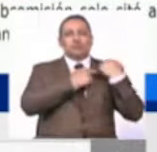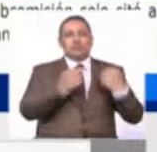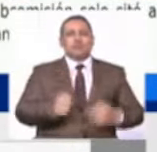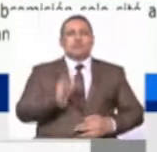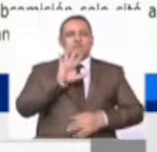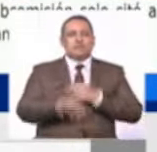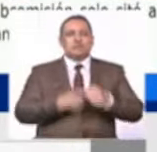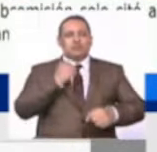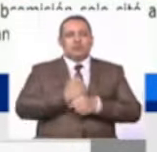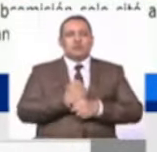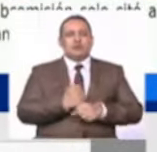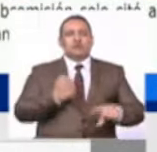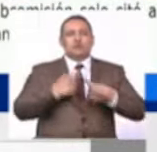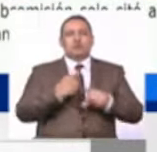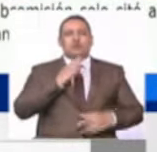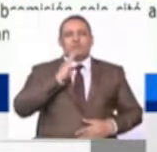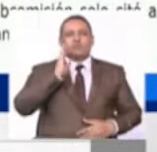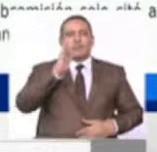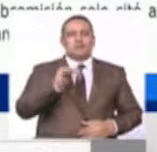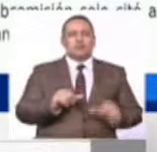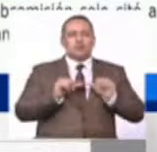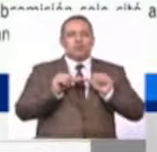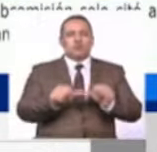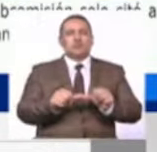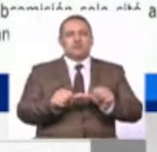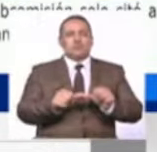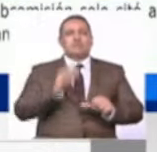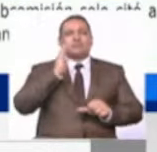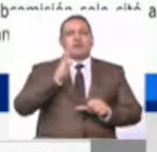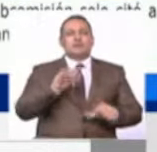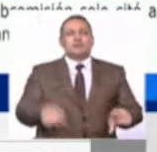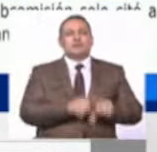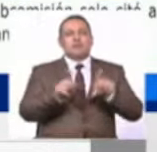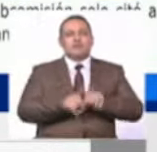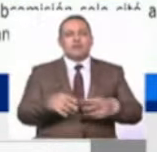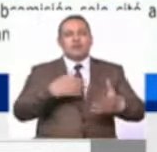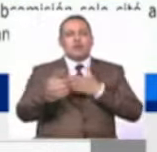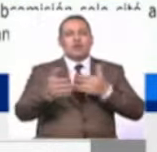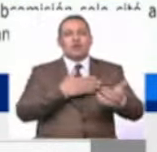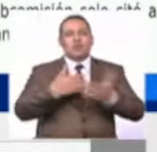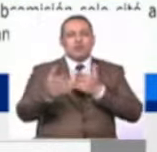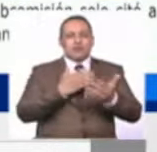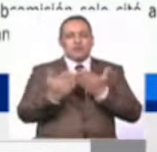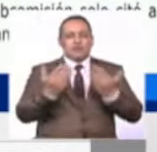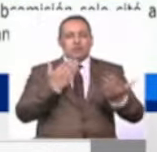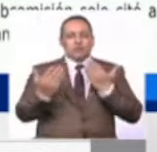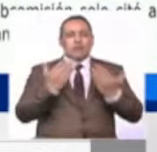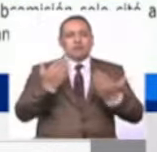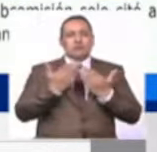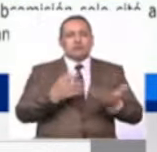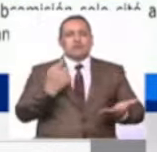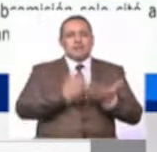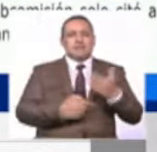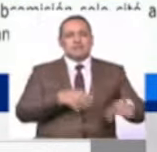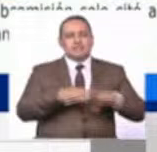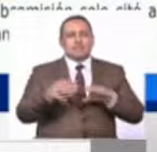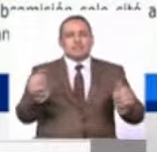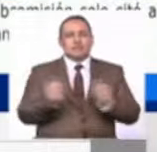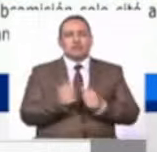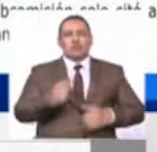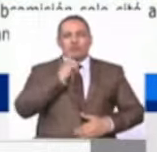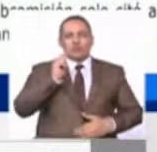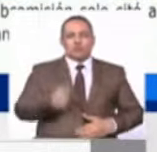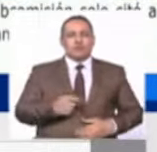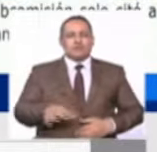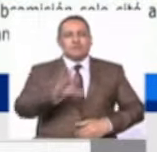años los nombran permanentemente entonces cualquier comparación que se haga con jueces o con